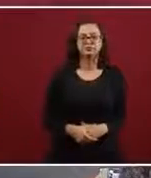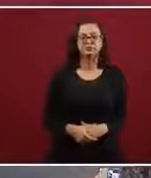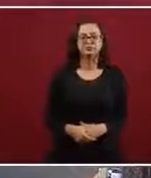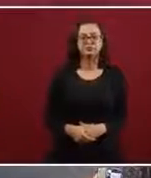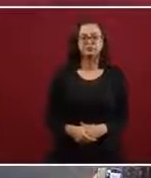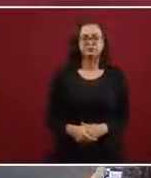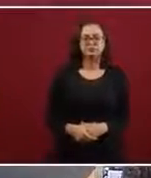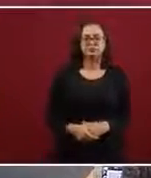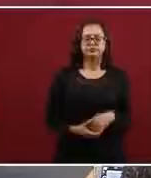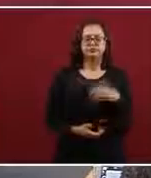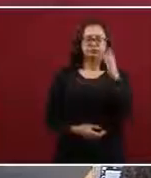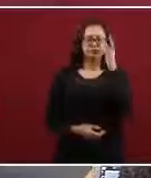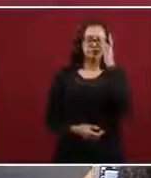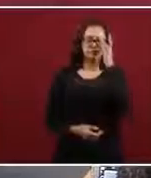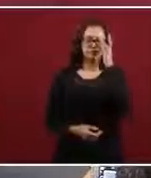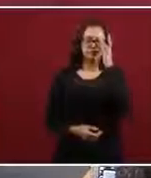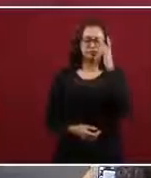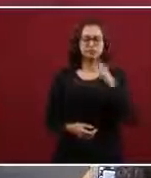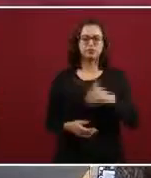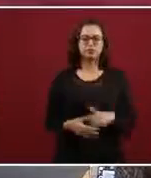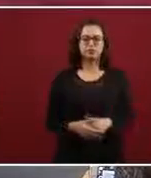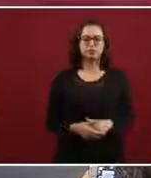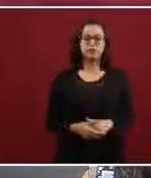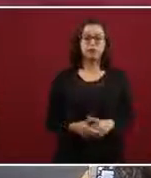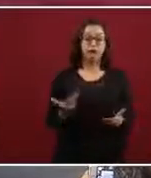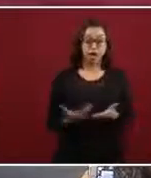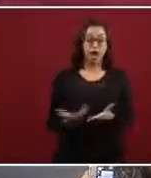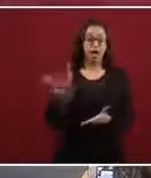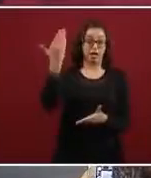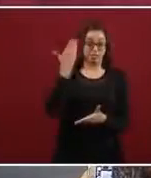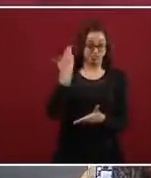En los tiempos como opositores